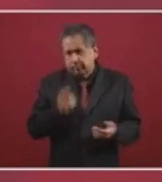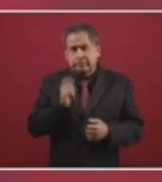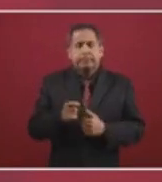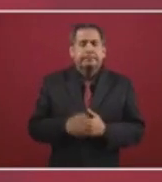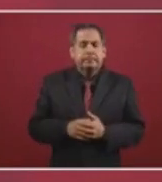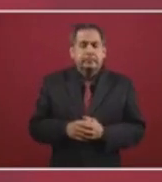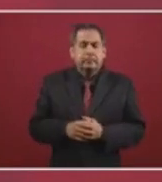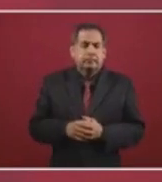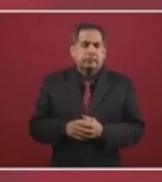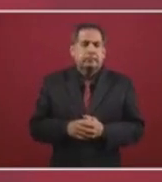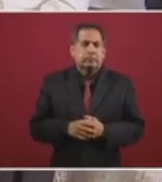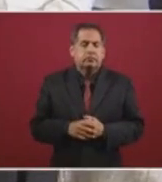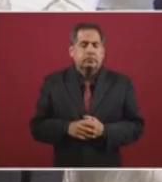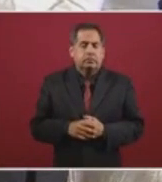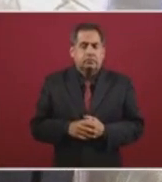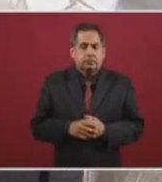sino